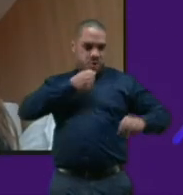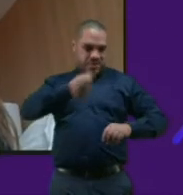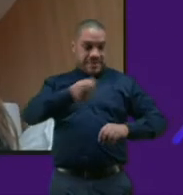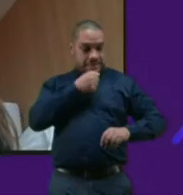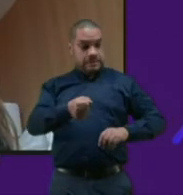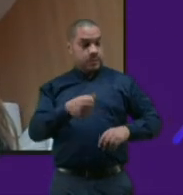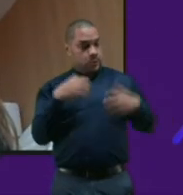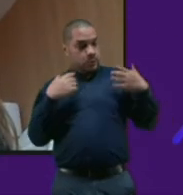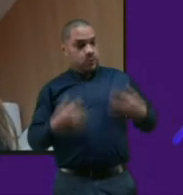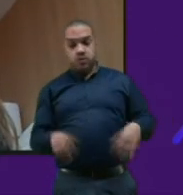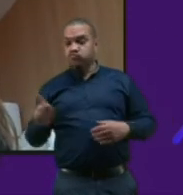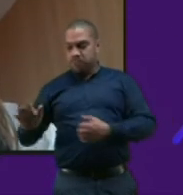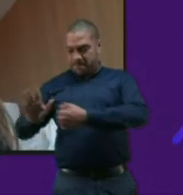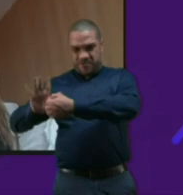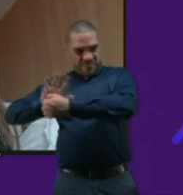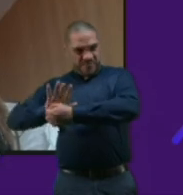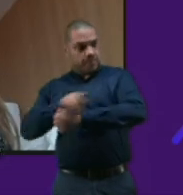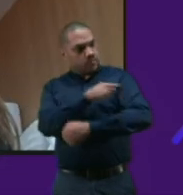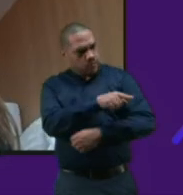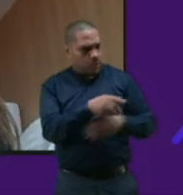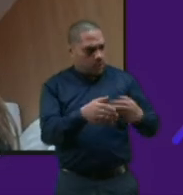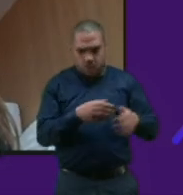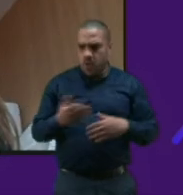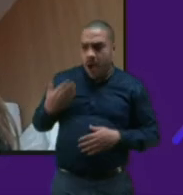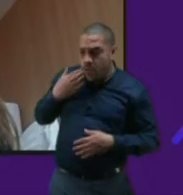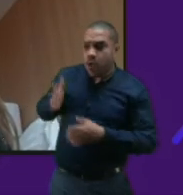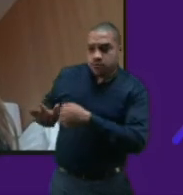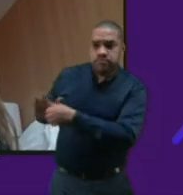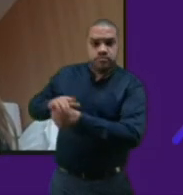encantaría entender un poco cómo fue tu proceso.